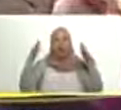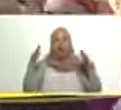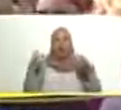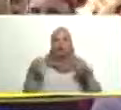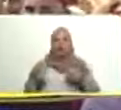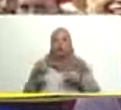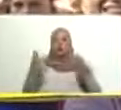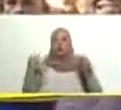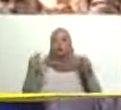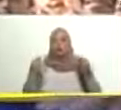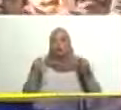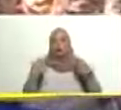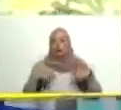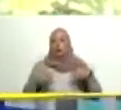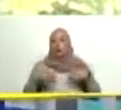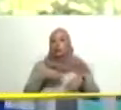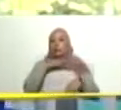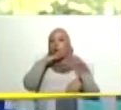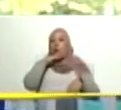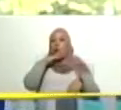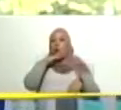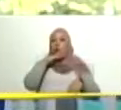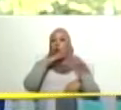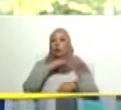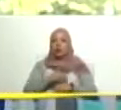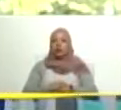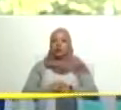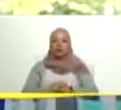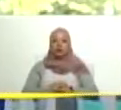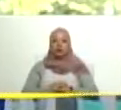Mujerero, un mujerero.